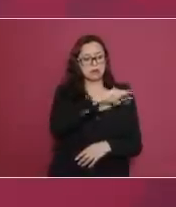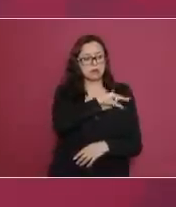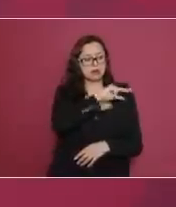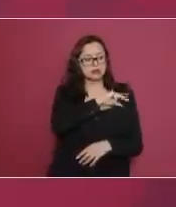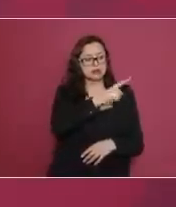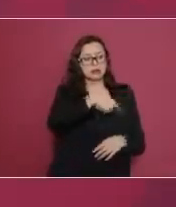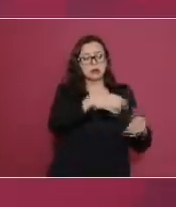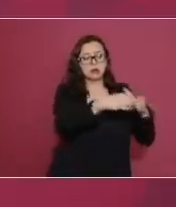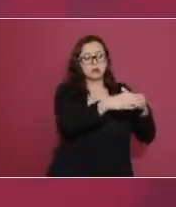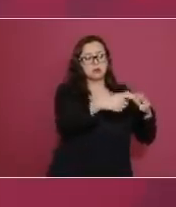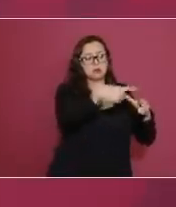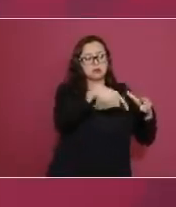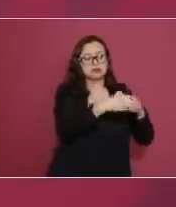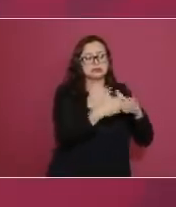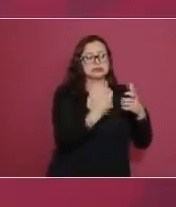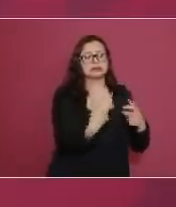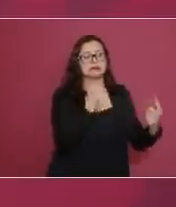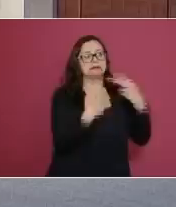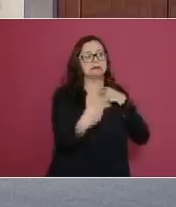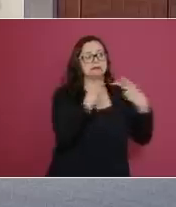unos cuantos en deuda pública?